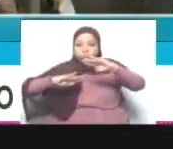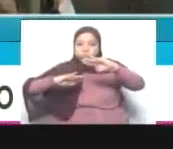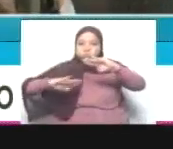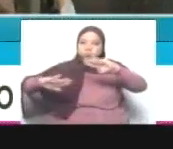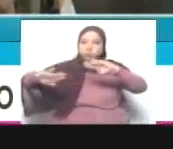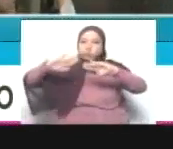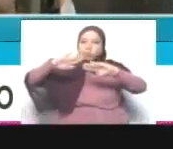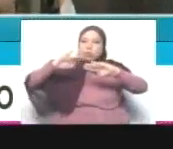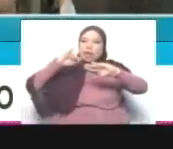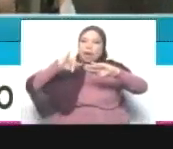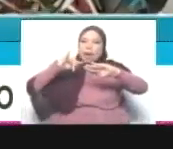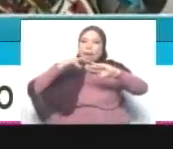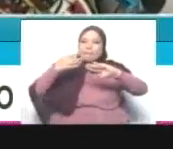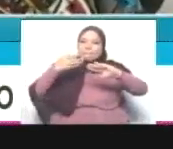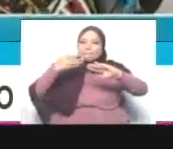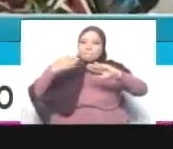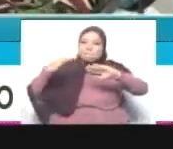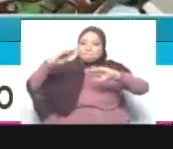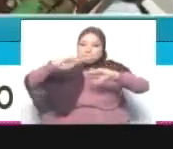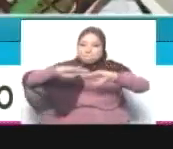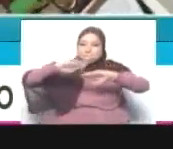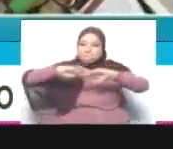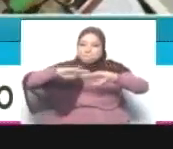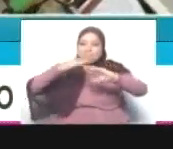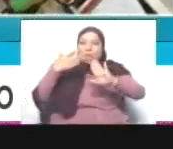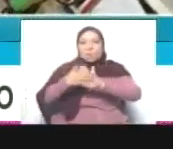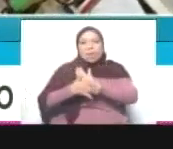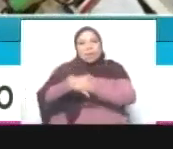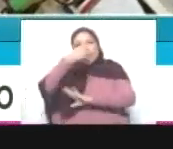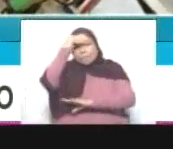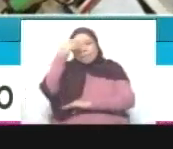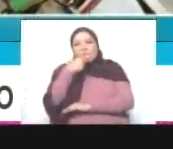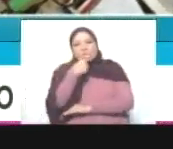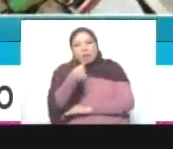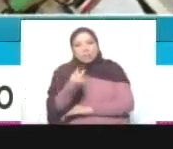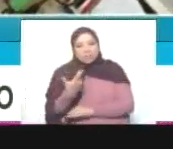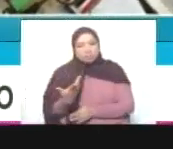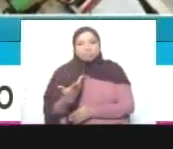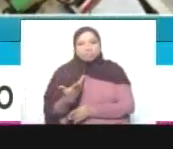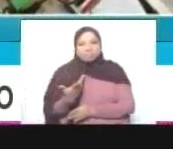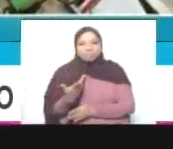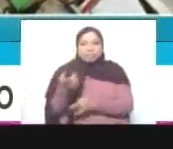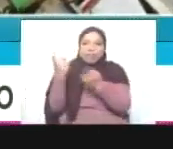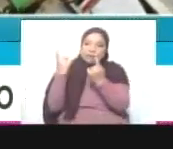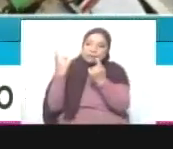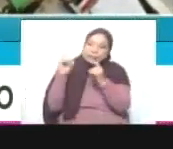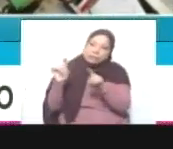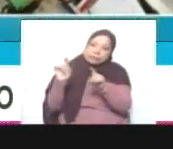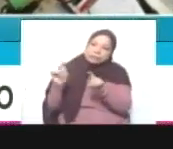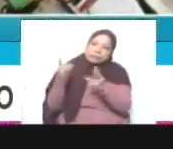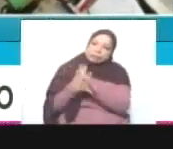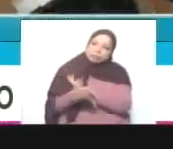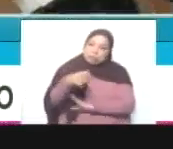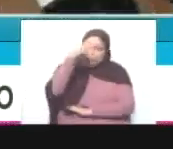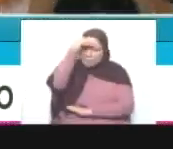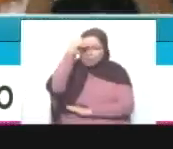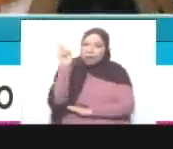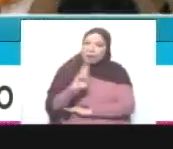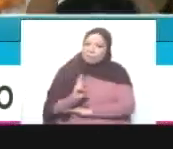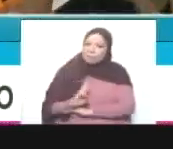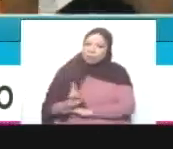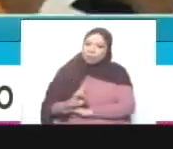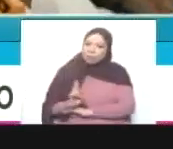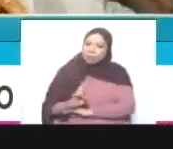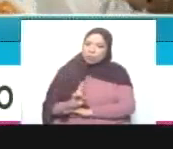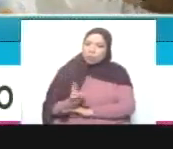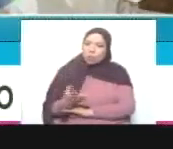con la intención de que sea didáctico y muy fácil para ellos, y para que se vayan iniciando en lo que